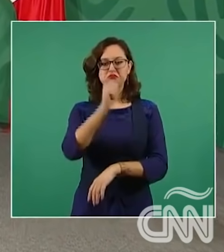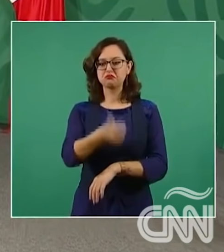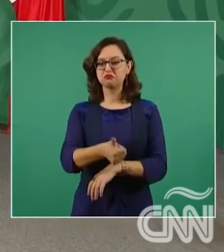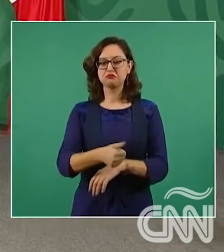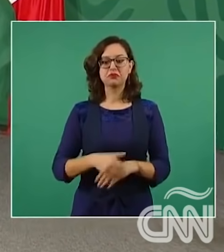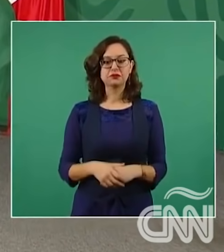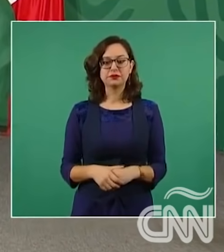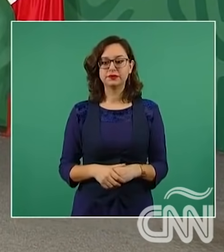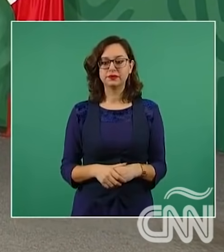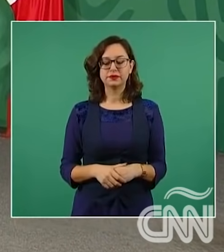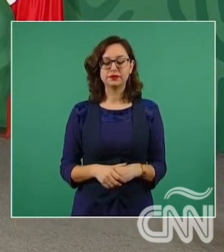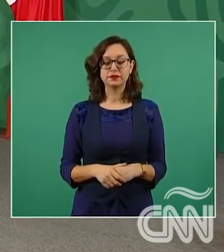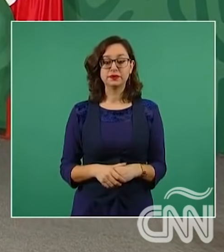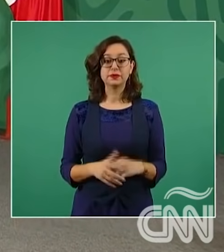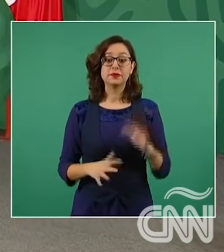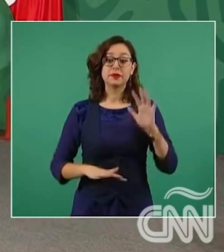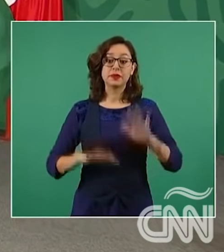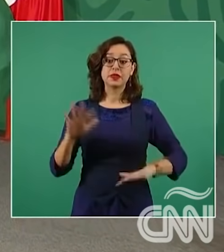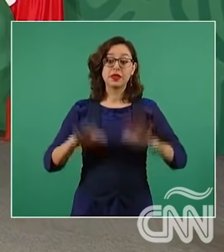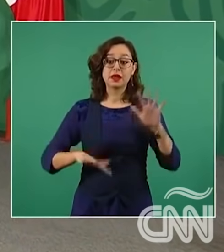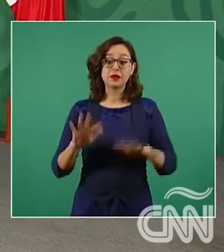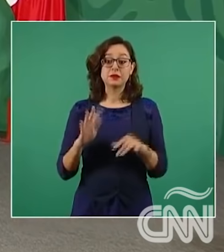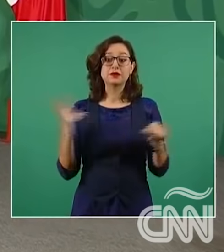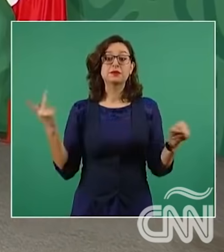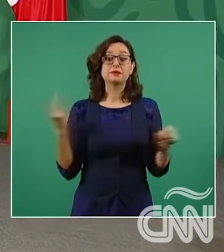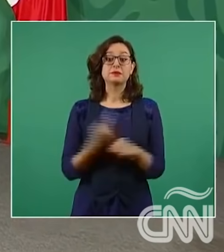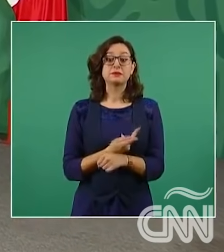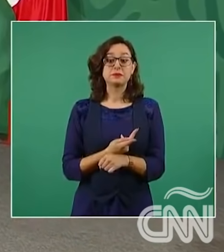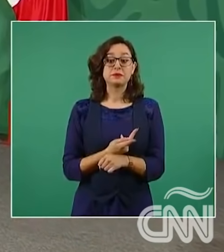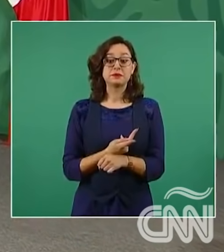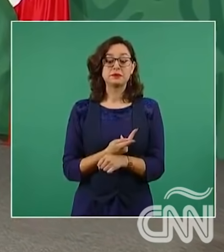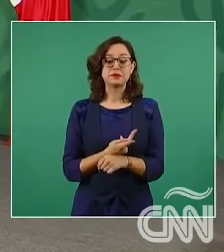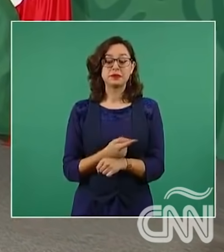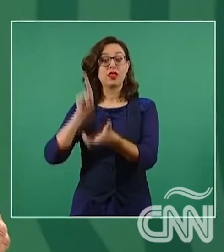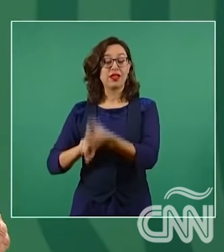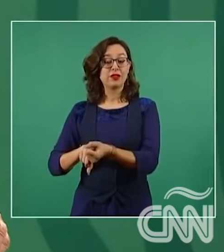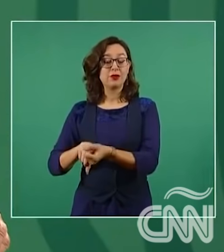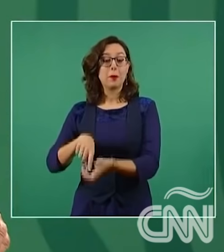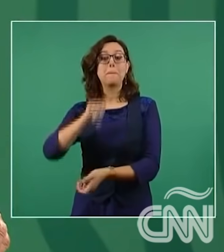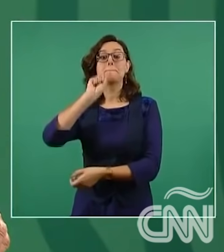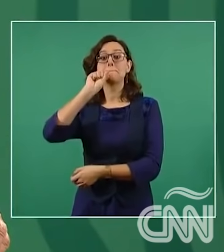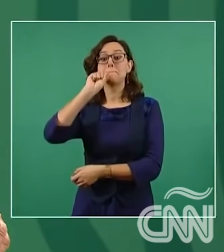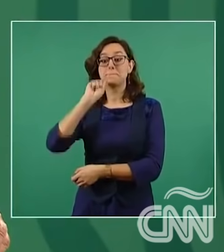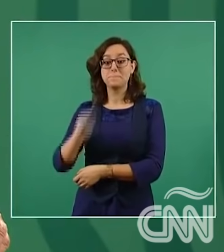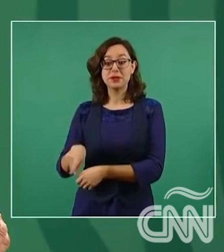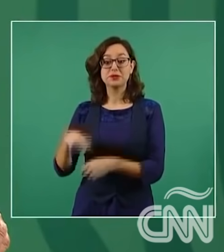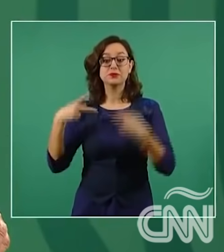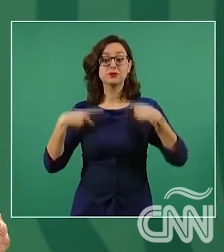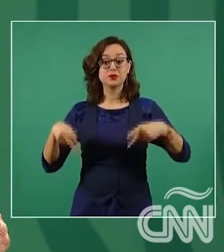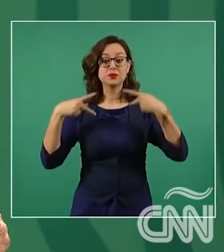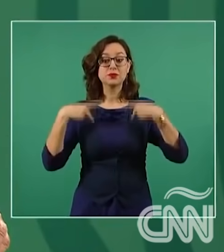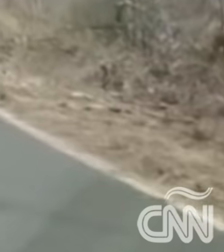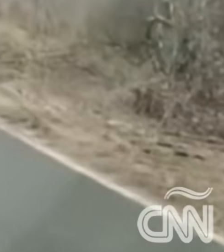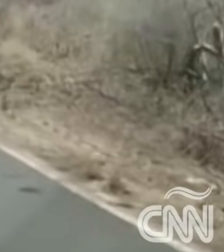Y a veces en estos grupos se infiltran maleantes.